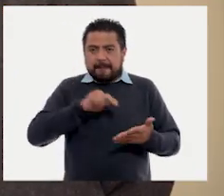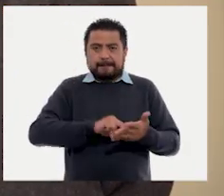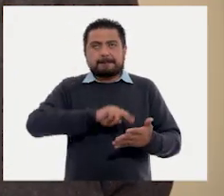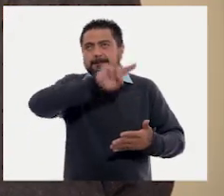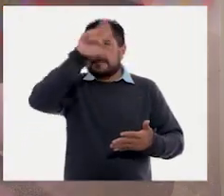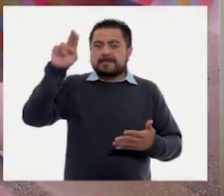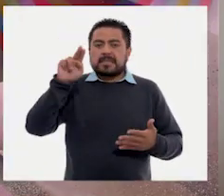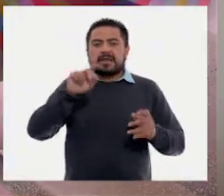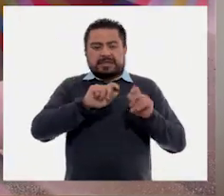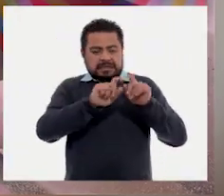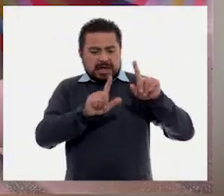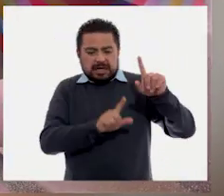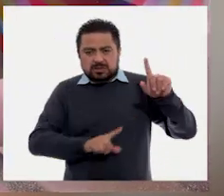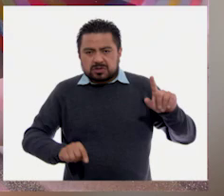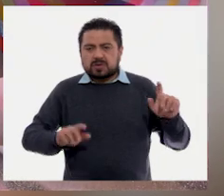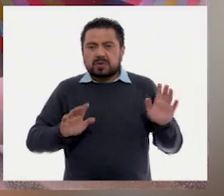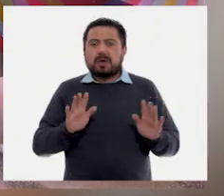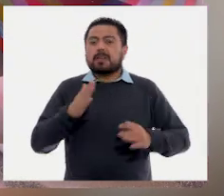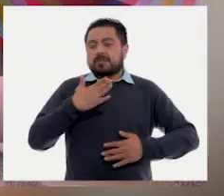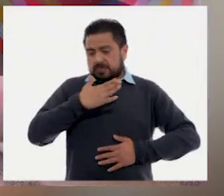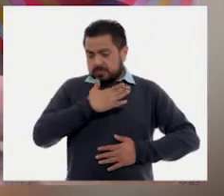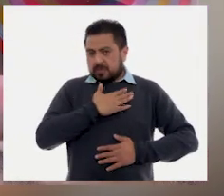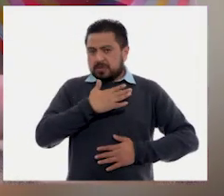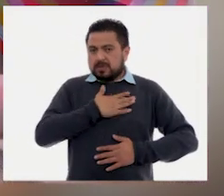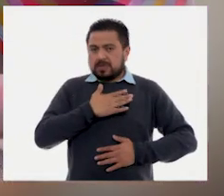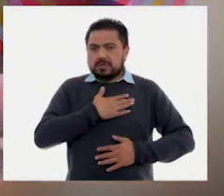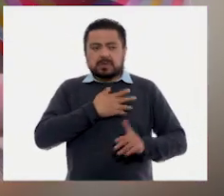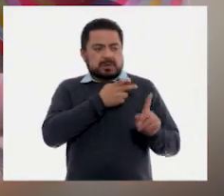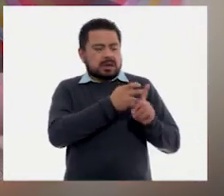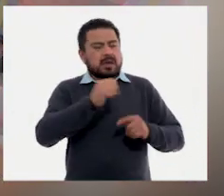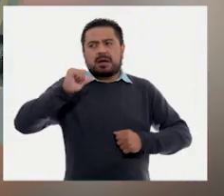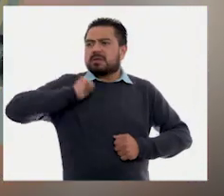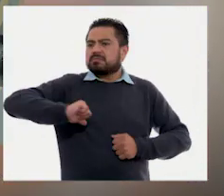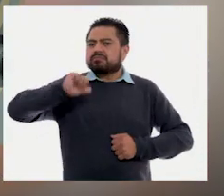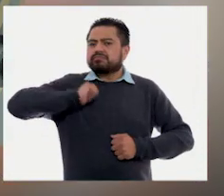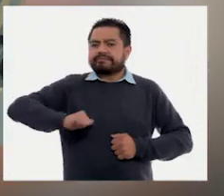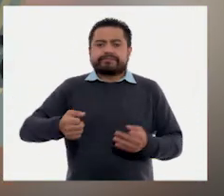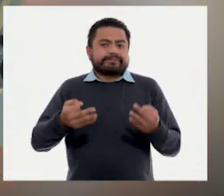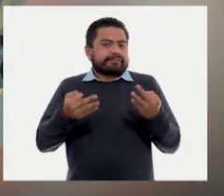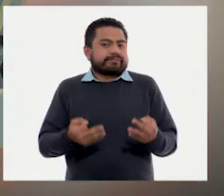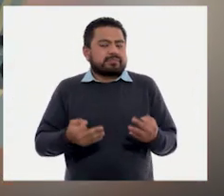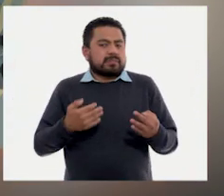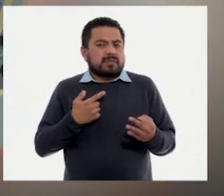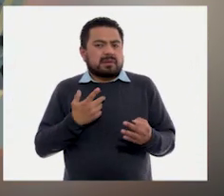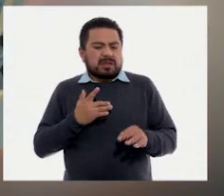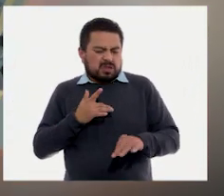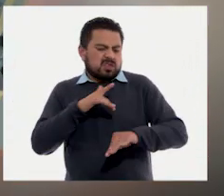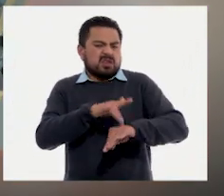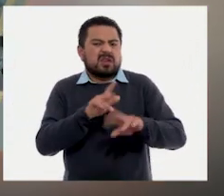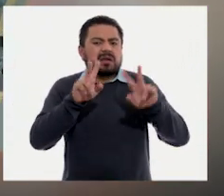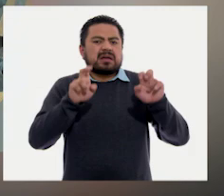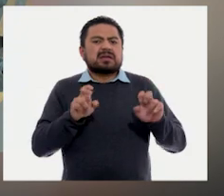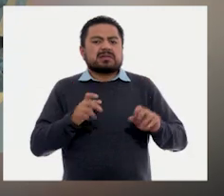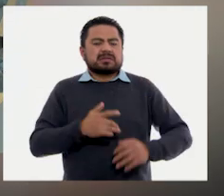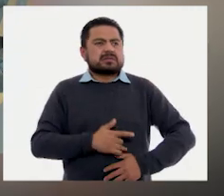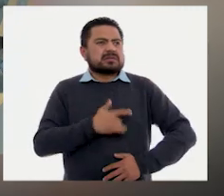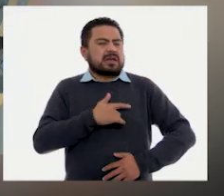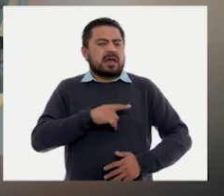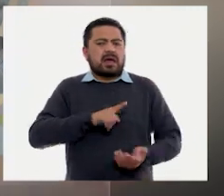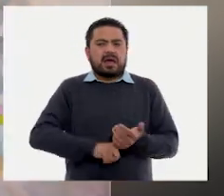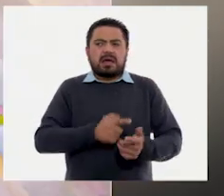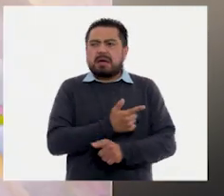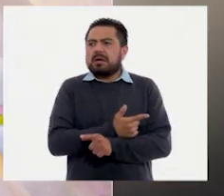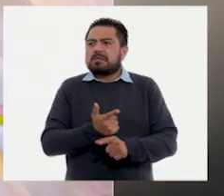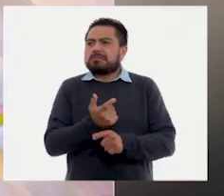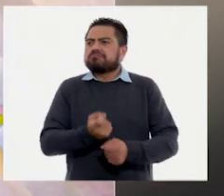Pintura, el nacionalismo, pero yo en esa época pues realmente lo que abordaba era mi sentido de la libertad,